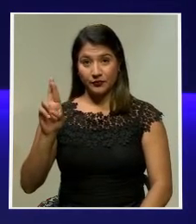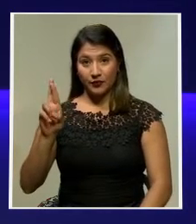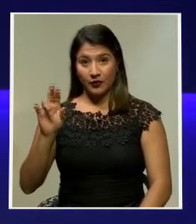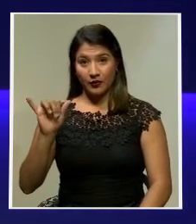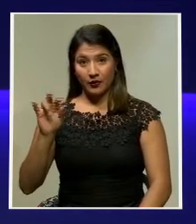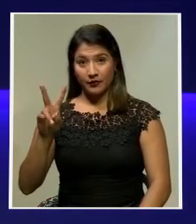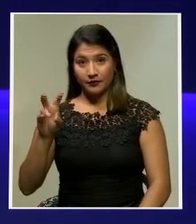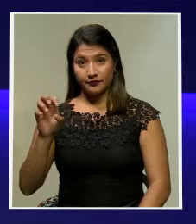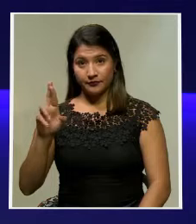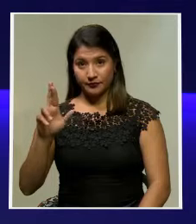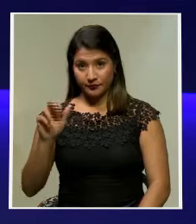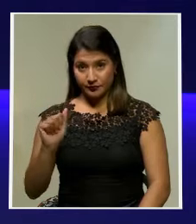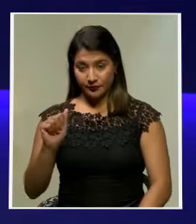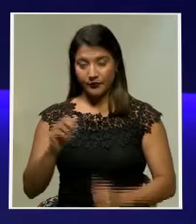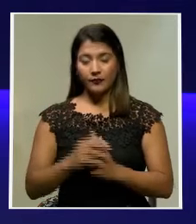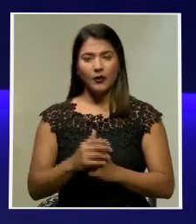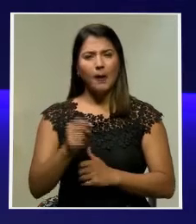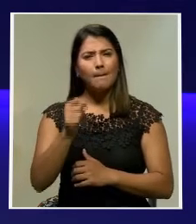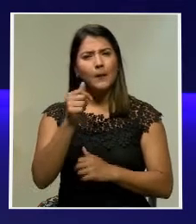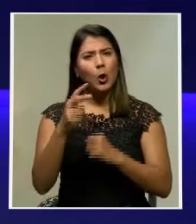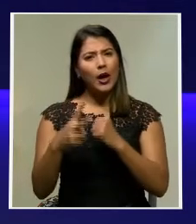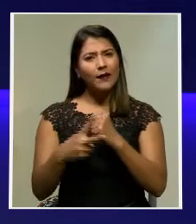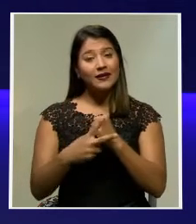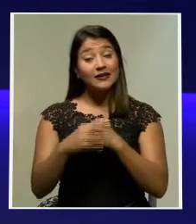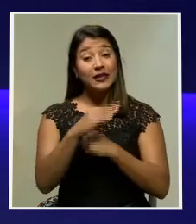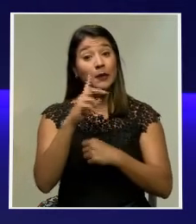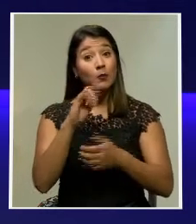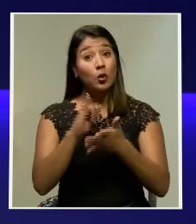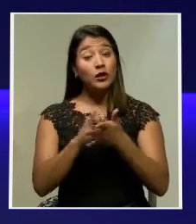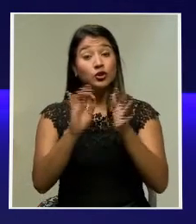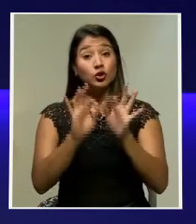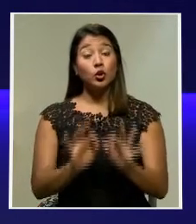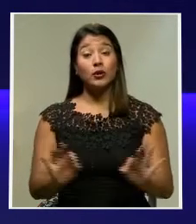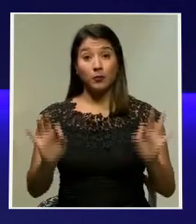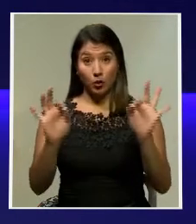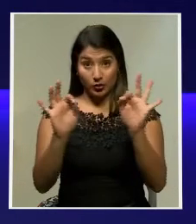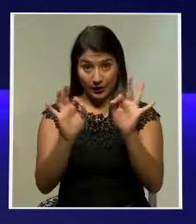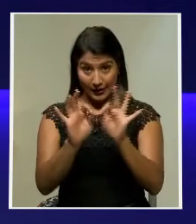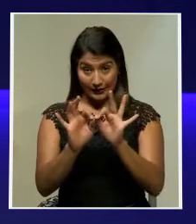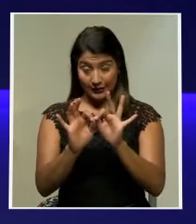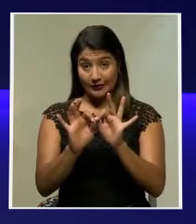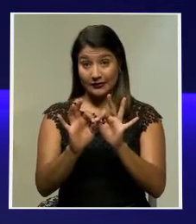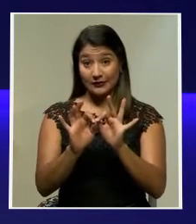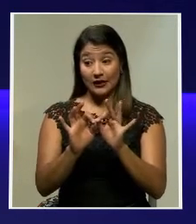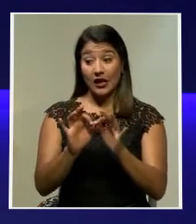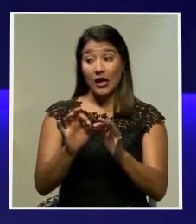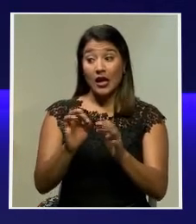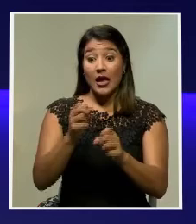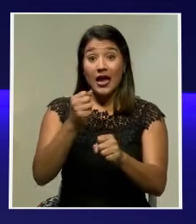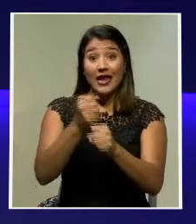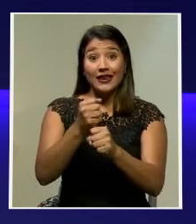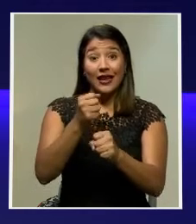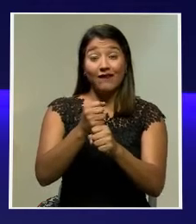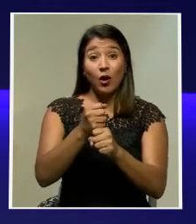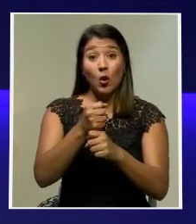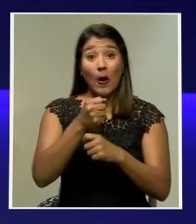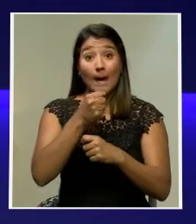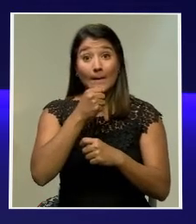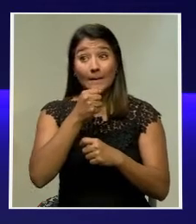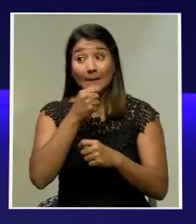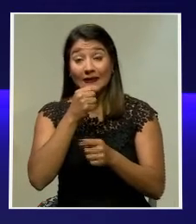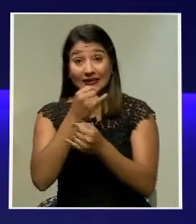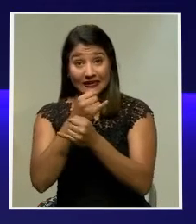Hay pocas ocasiones, y por eso son valiosas, en las que el trabajo de la prensa independiente se une y